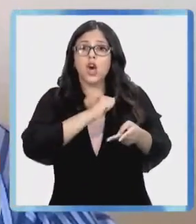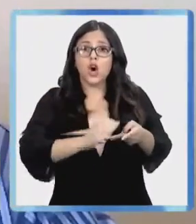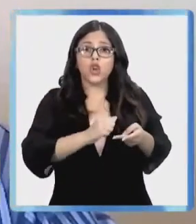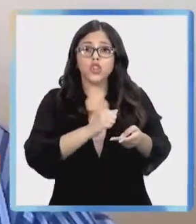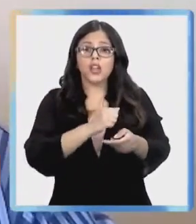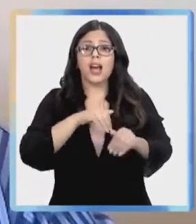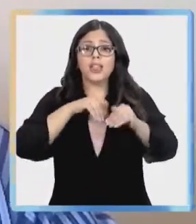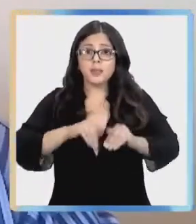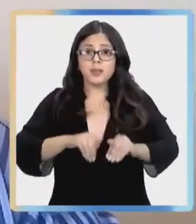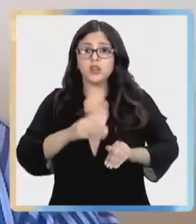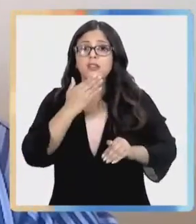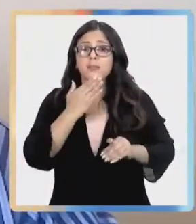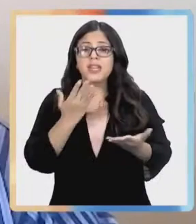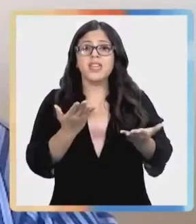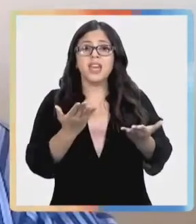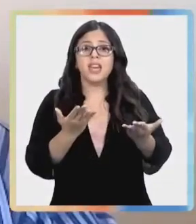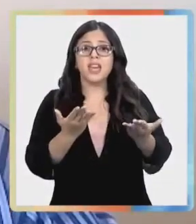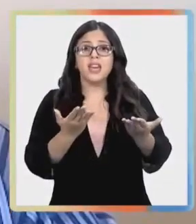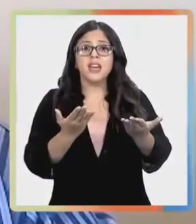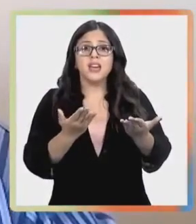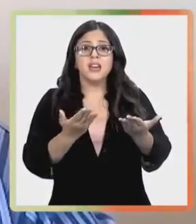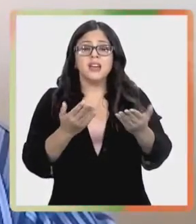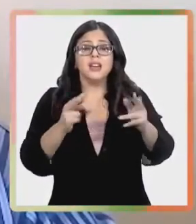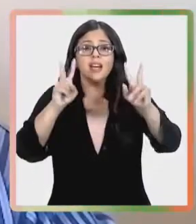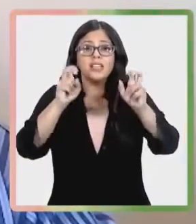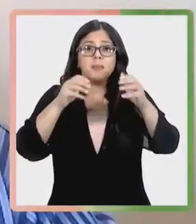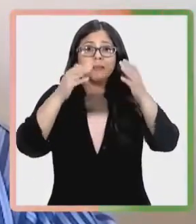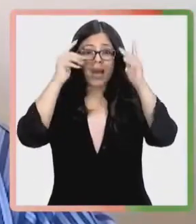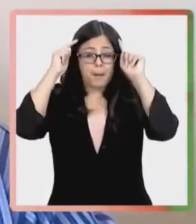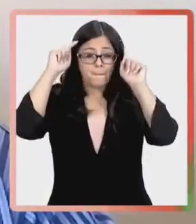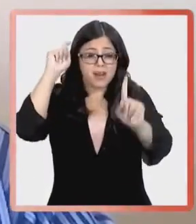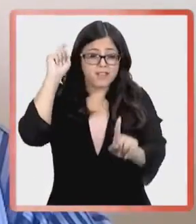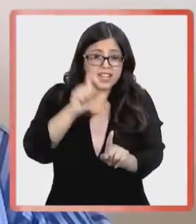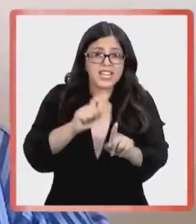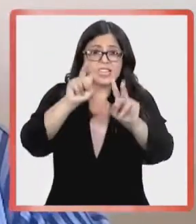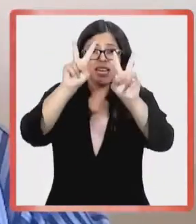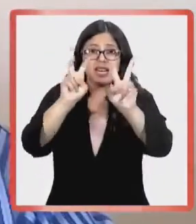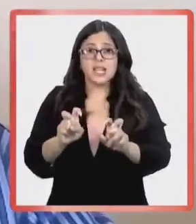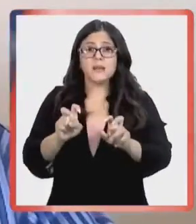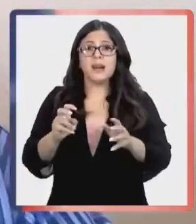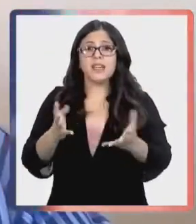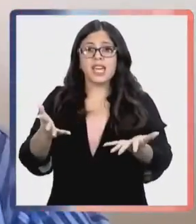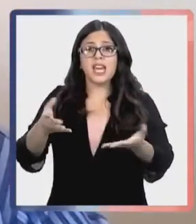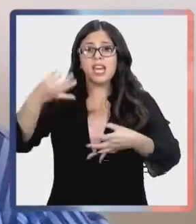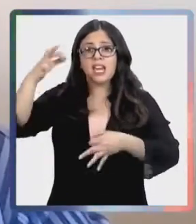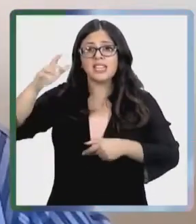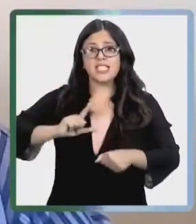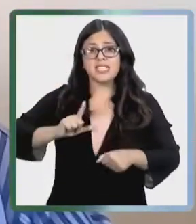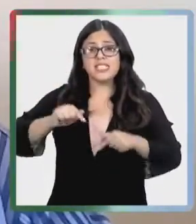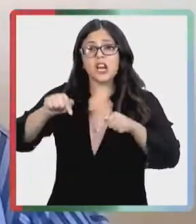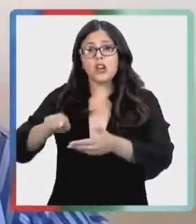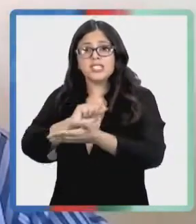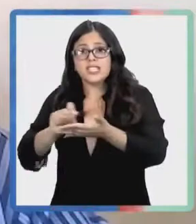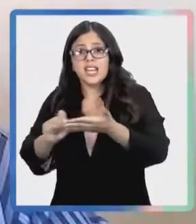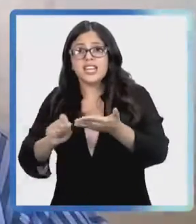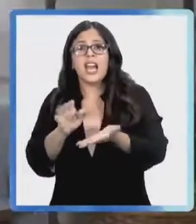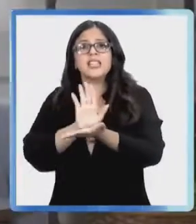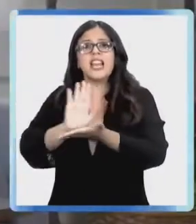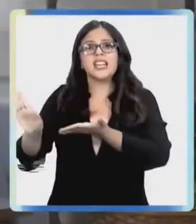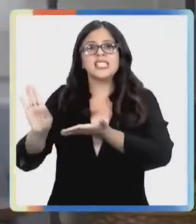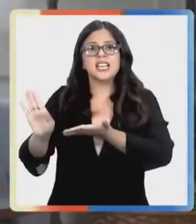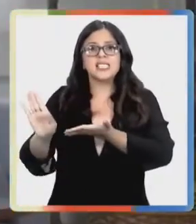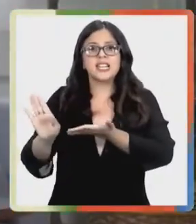trato preferente para el manejo de la licencia médica, que hoy día casi por secretaría le rechaza la licencia médica. O sea, ahora va a